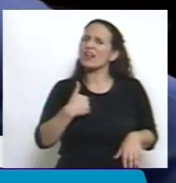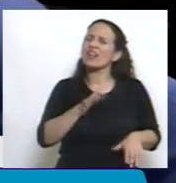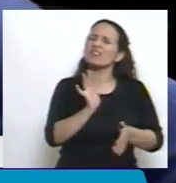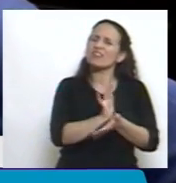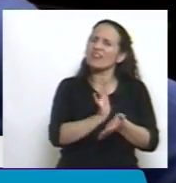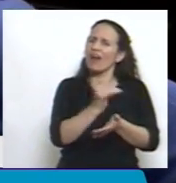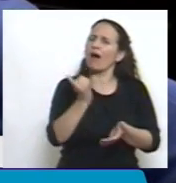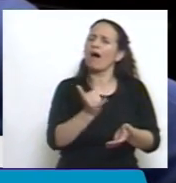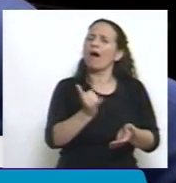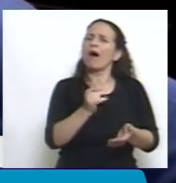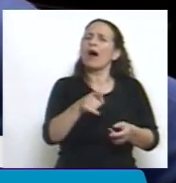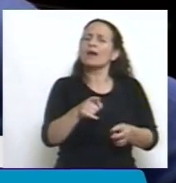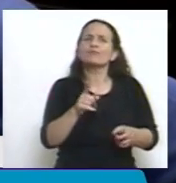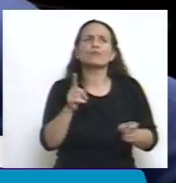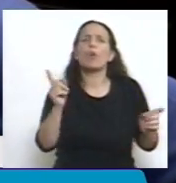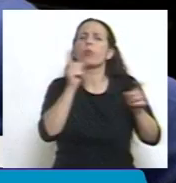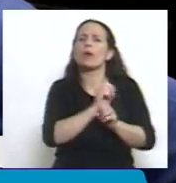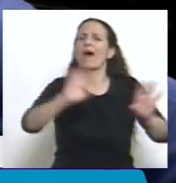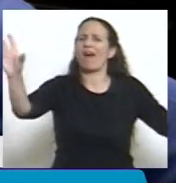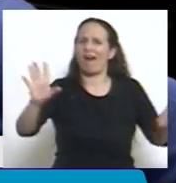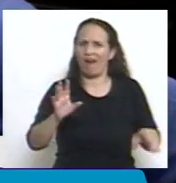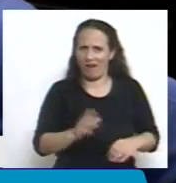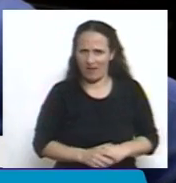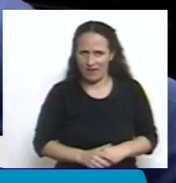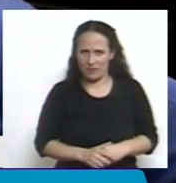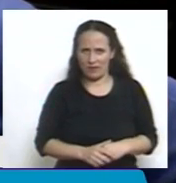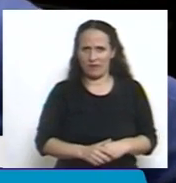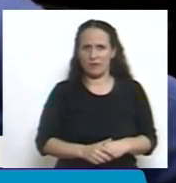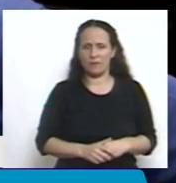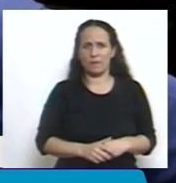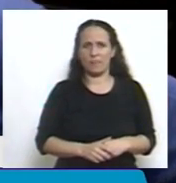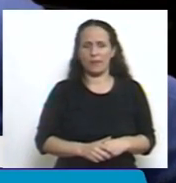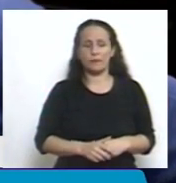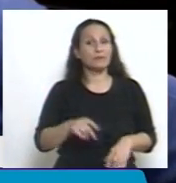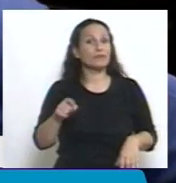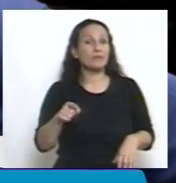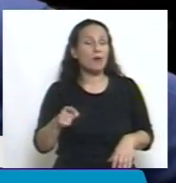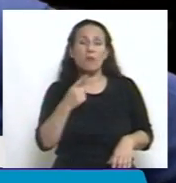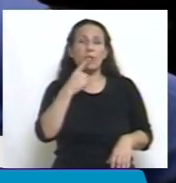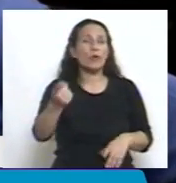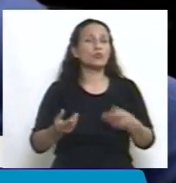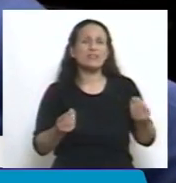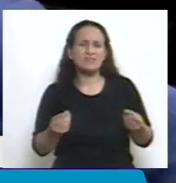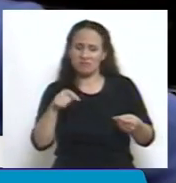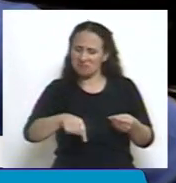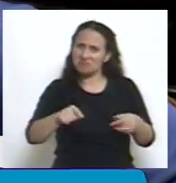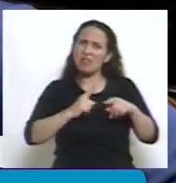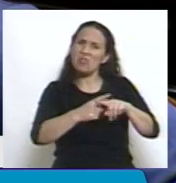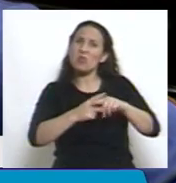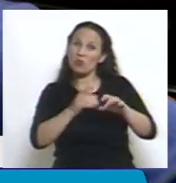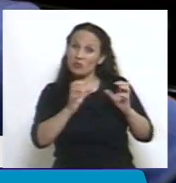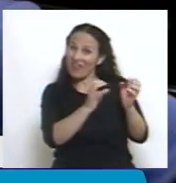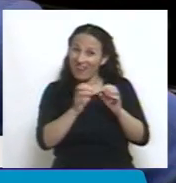decir que el problema es todavía mucho más grave de lo que decimos. Y acá la pregunta es cómo estamos discutiendo esto en la